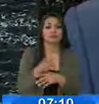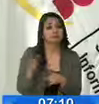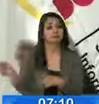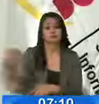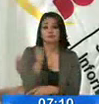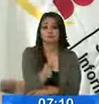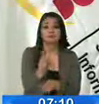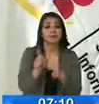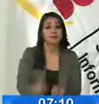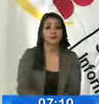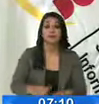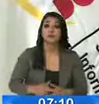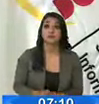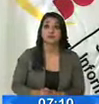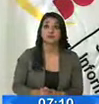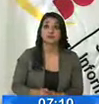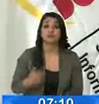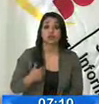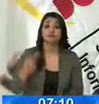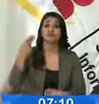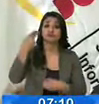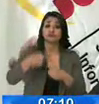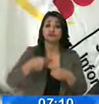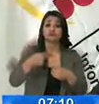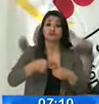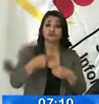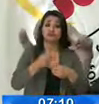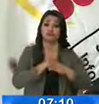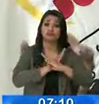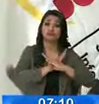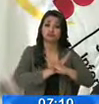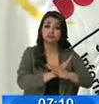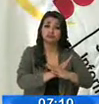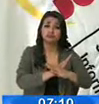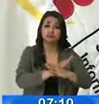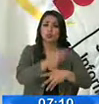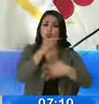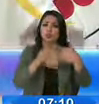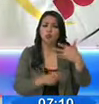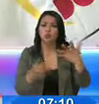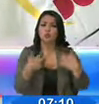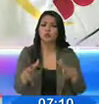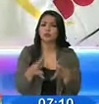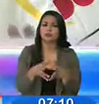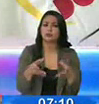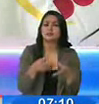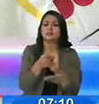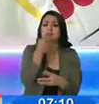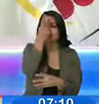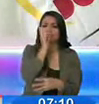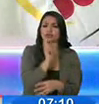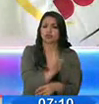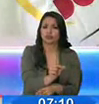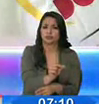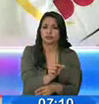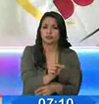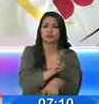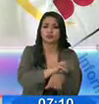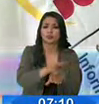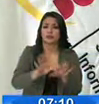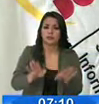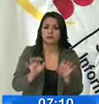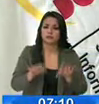venir. Acudiré gustoso a defender todas y cada una de las resoluciones que en derecho se han tomado en esta